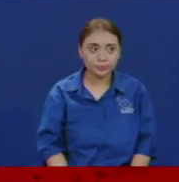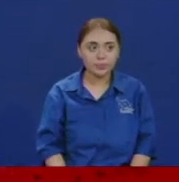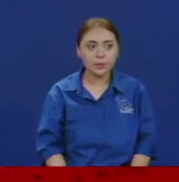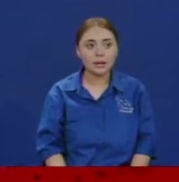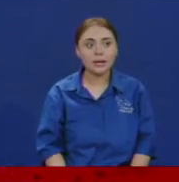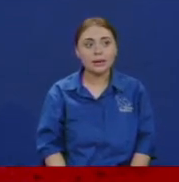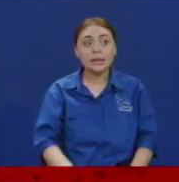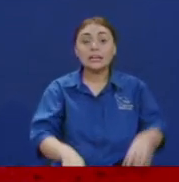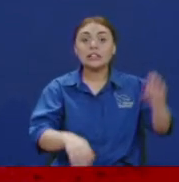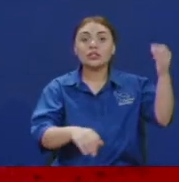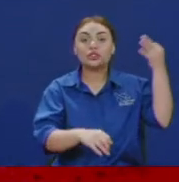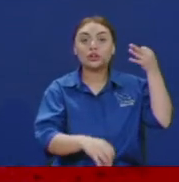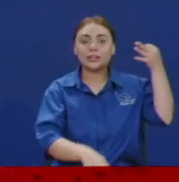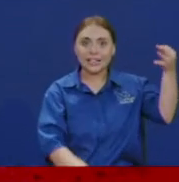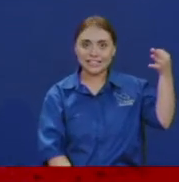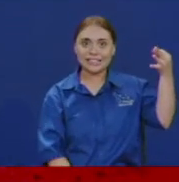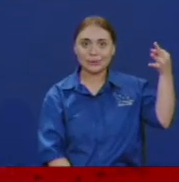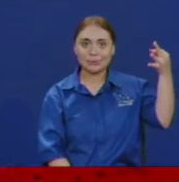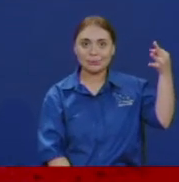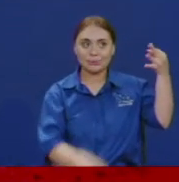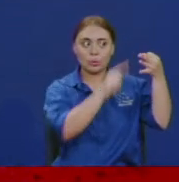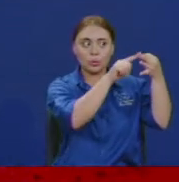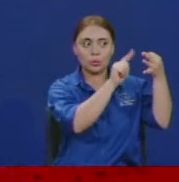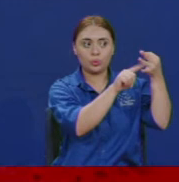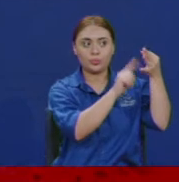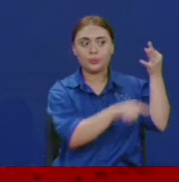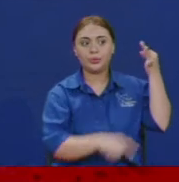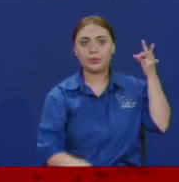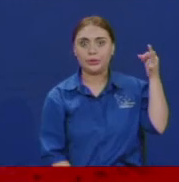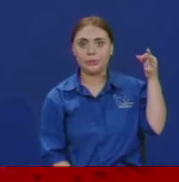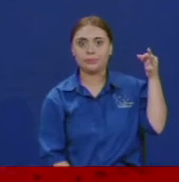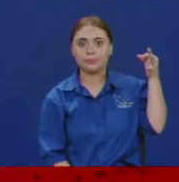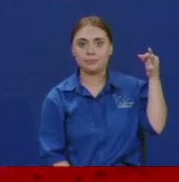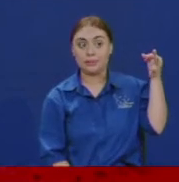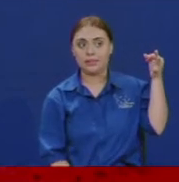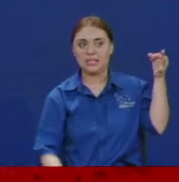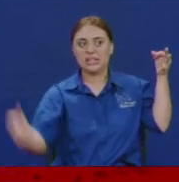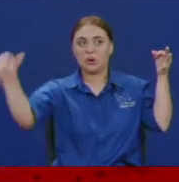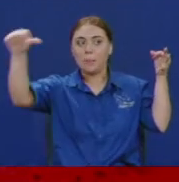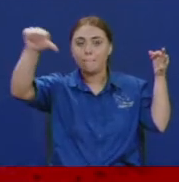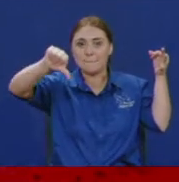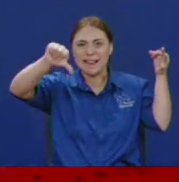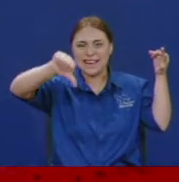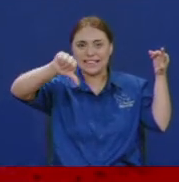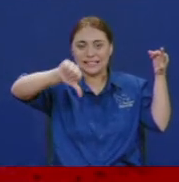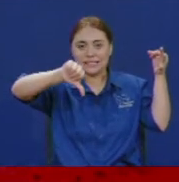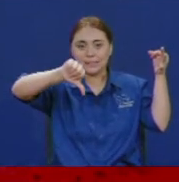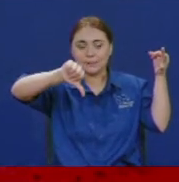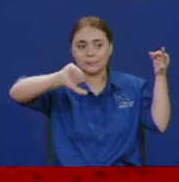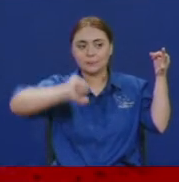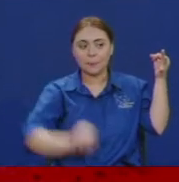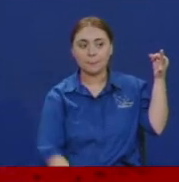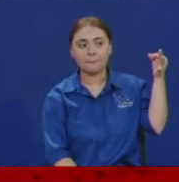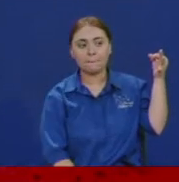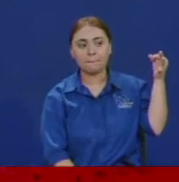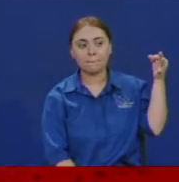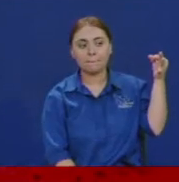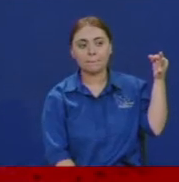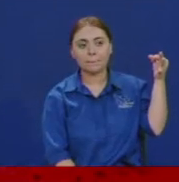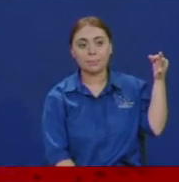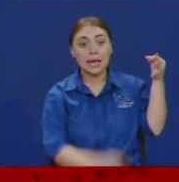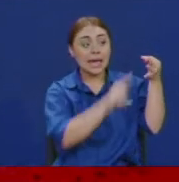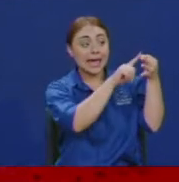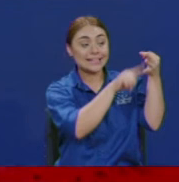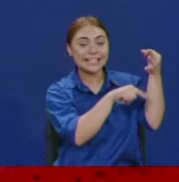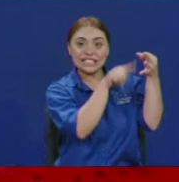maldad que es la 41-89. Entonces, el asunto que expliqué allá fue que esas